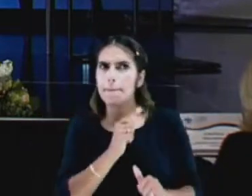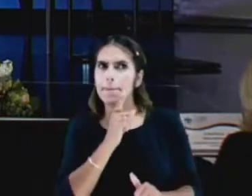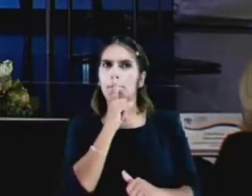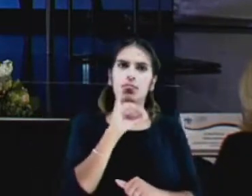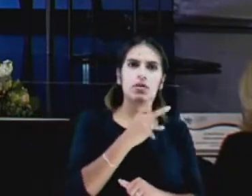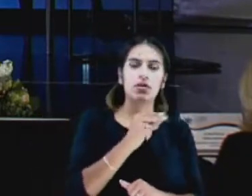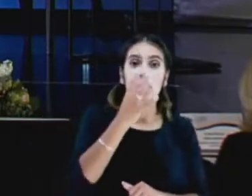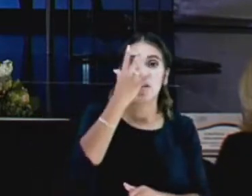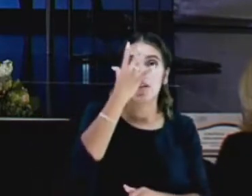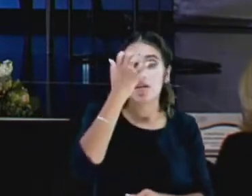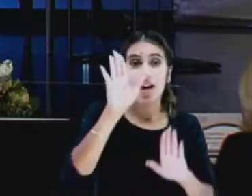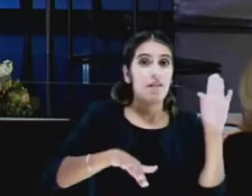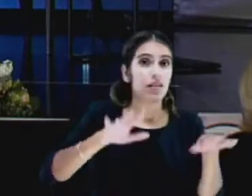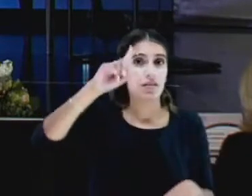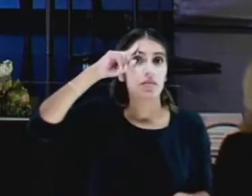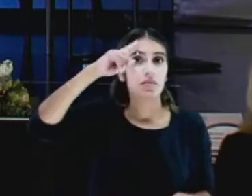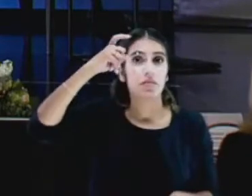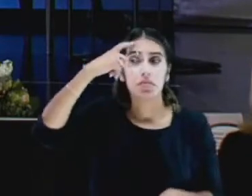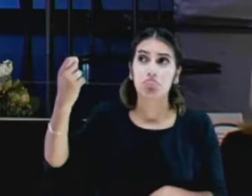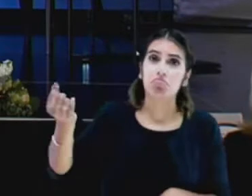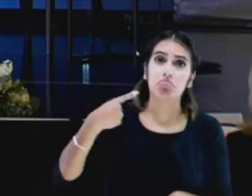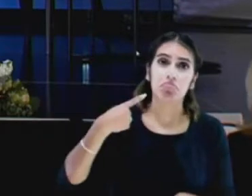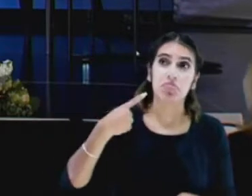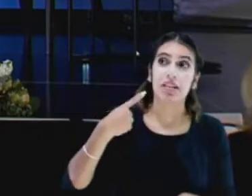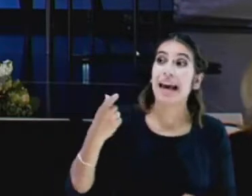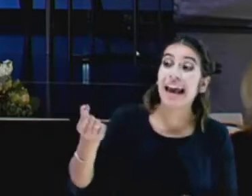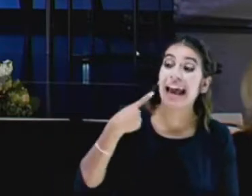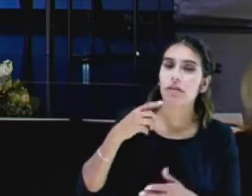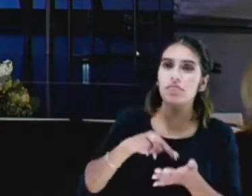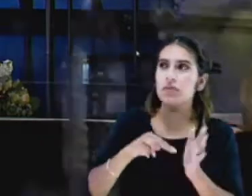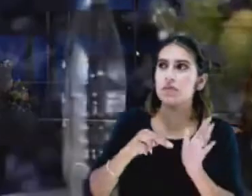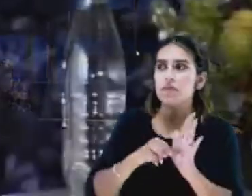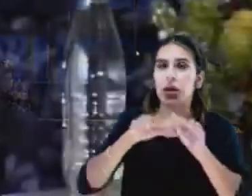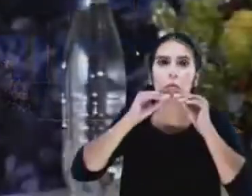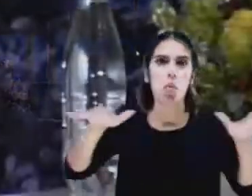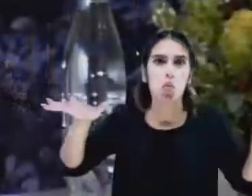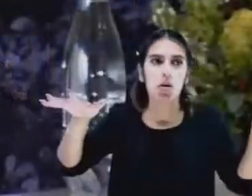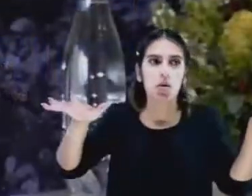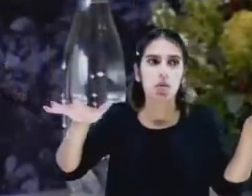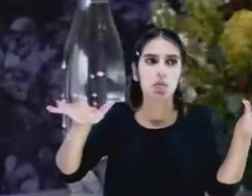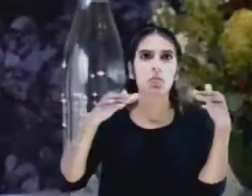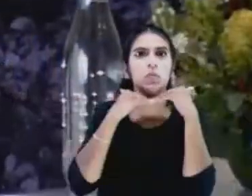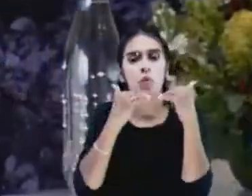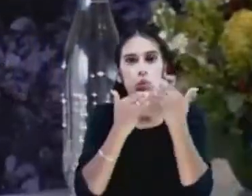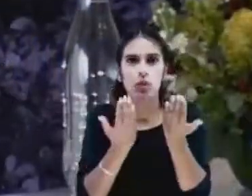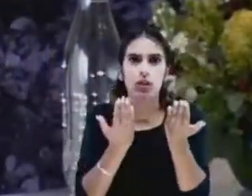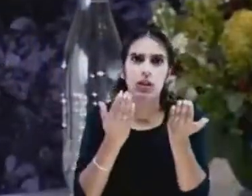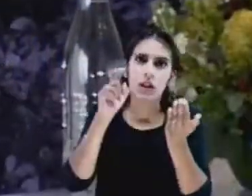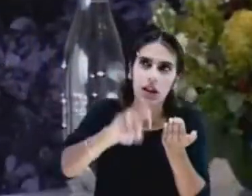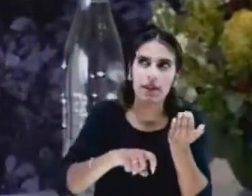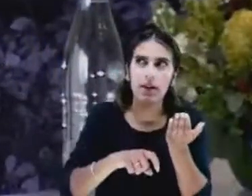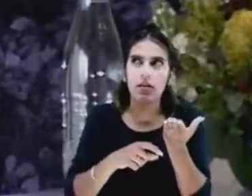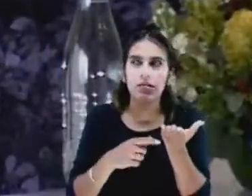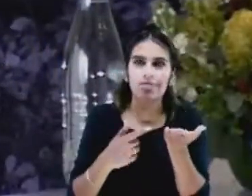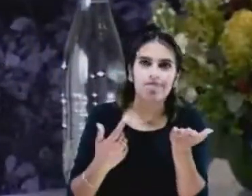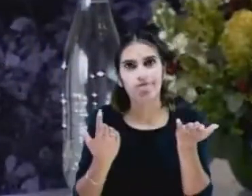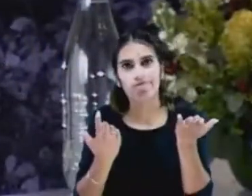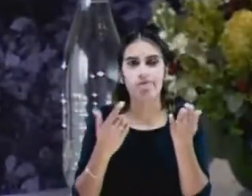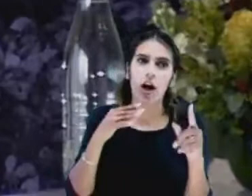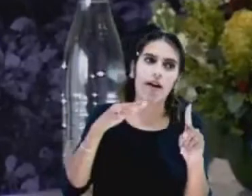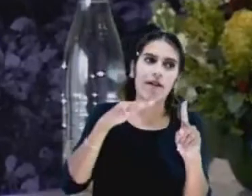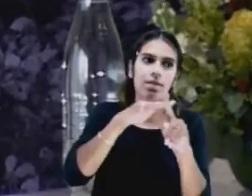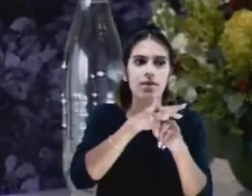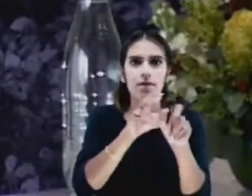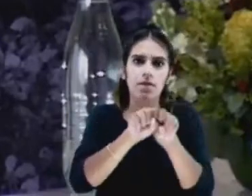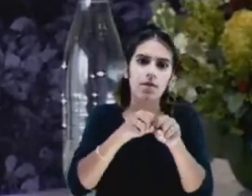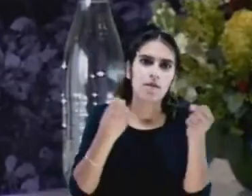consulta porque se vuelve público no sé si de pronto habría que revisar el número de años pero creo que eso es importante pero